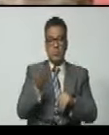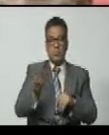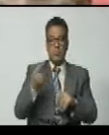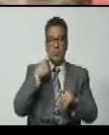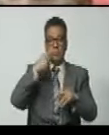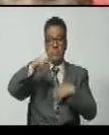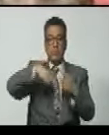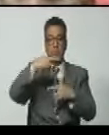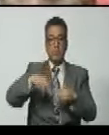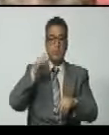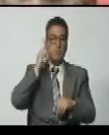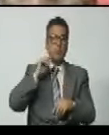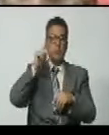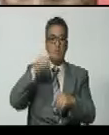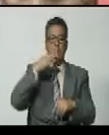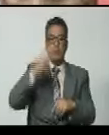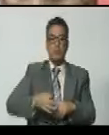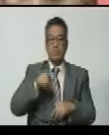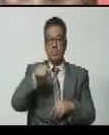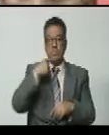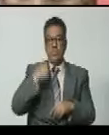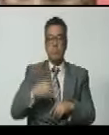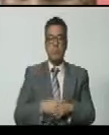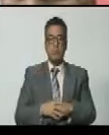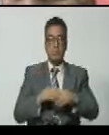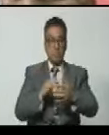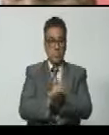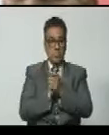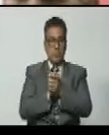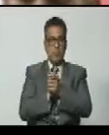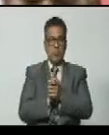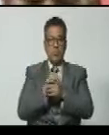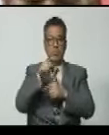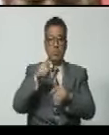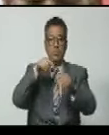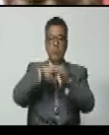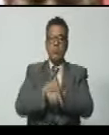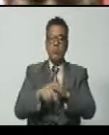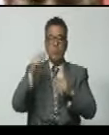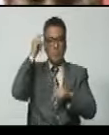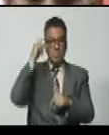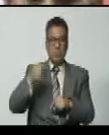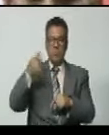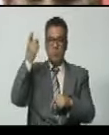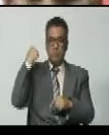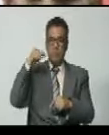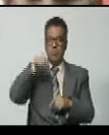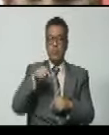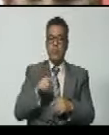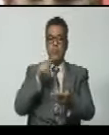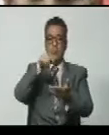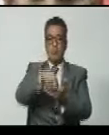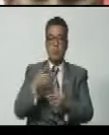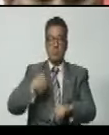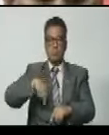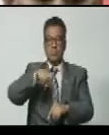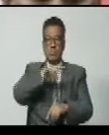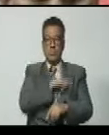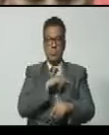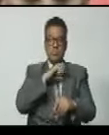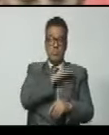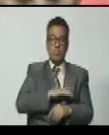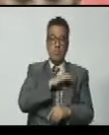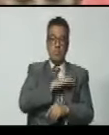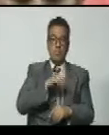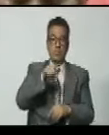de la revolución bolivariana. Y como lo señaló la compañera en su intervención el día de ayer, ella estuvo presente con nosotros en la